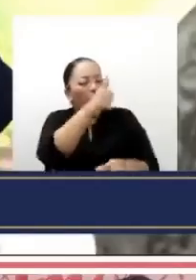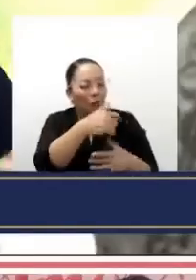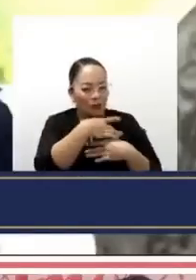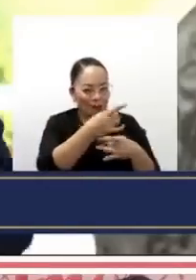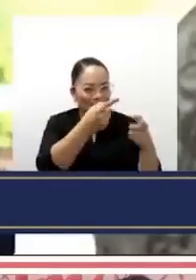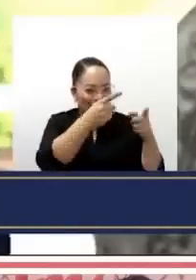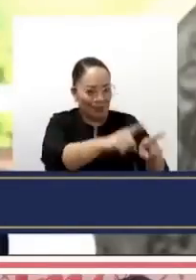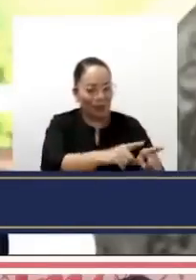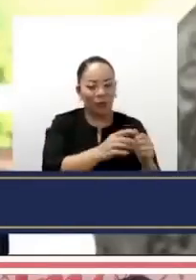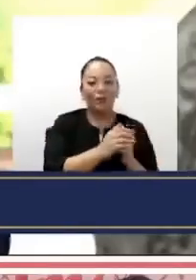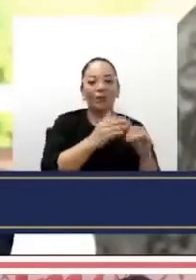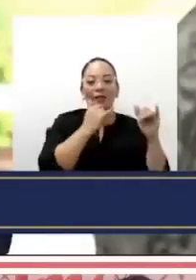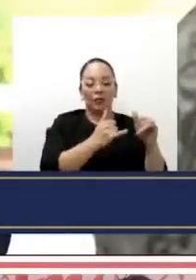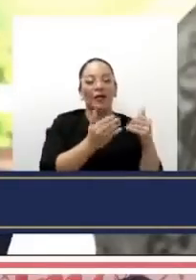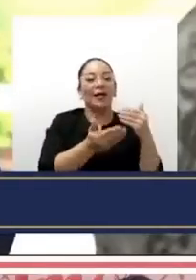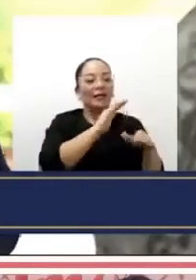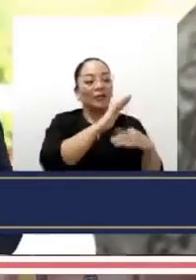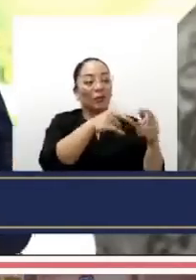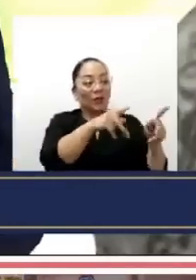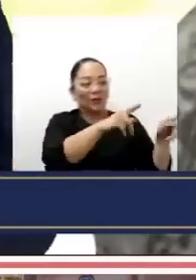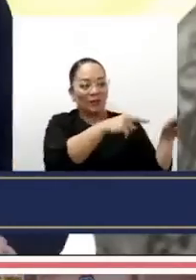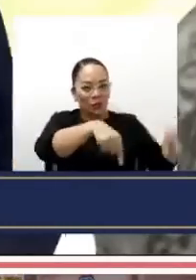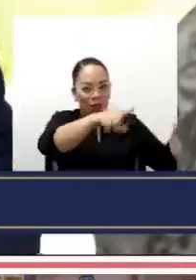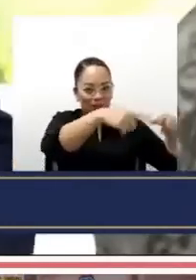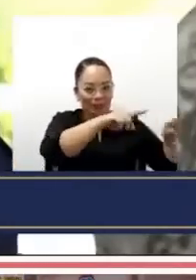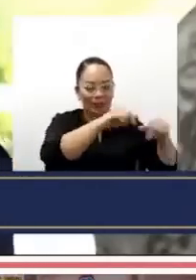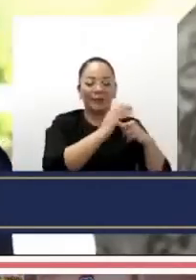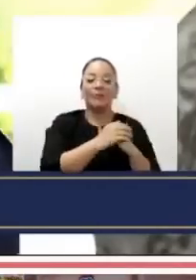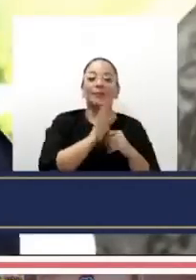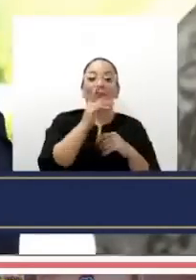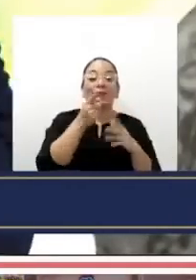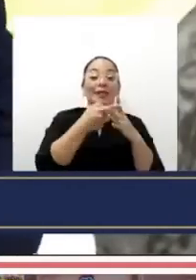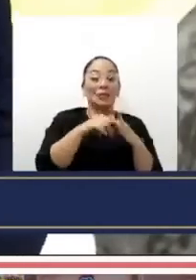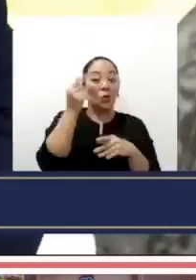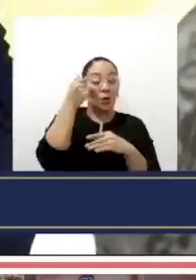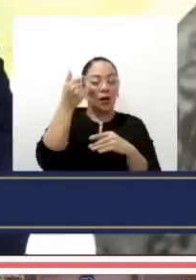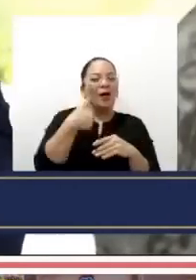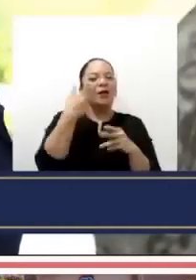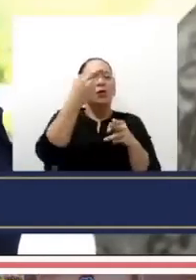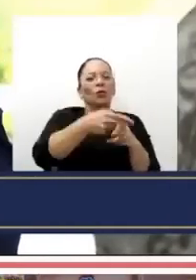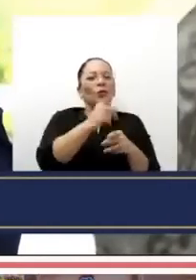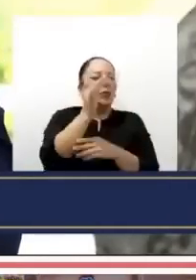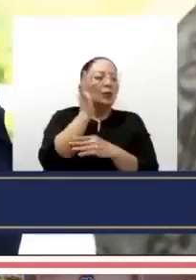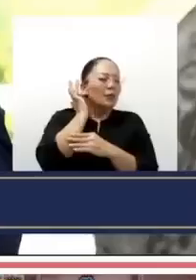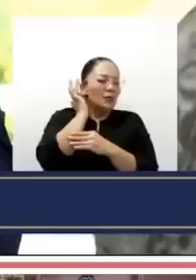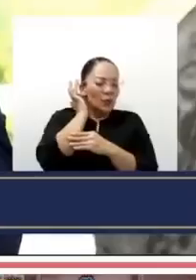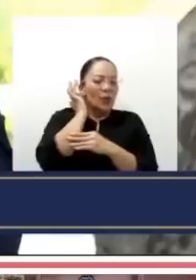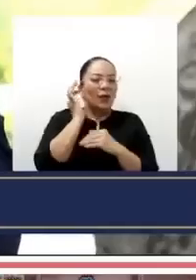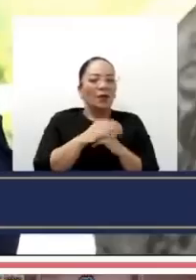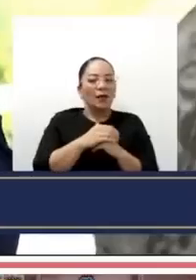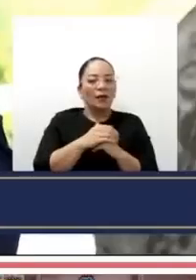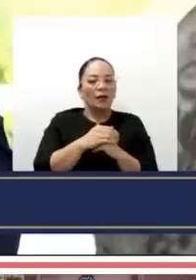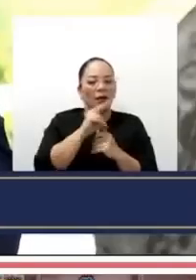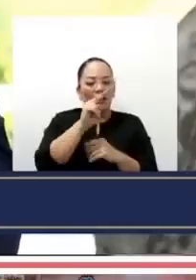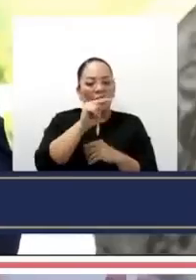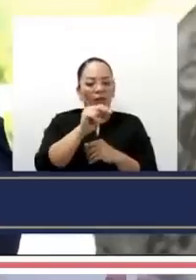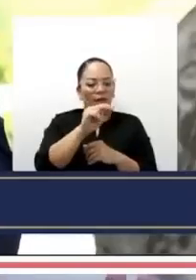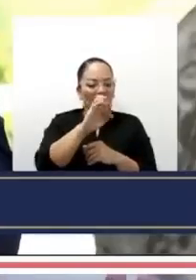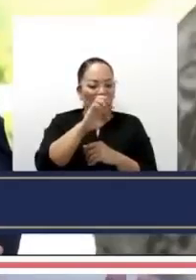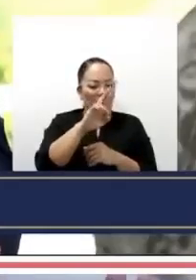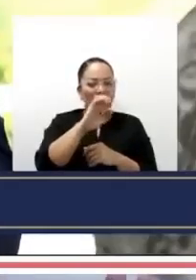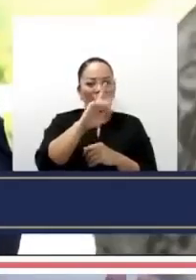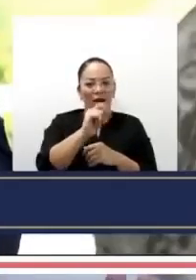casi todos los que tengo al frente. A inicios de gobierno había nombrado una señora Nargan, creo que Erika